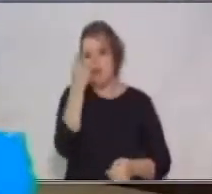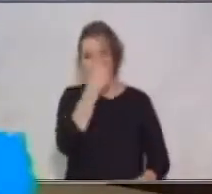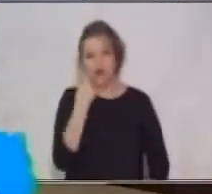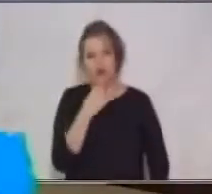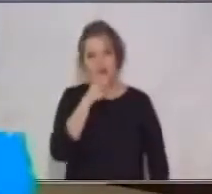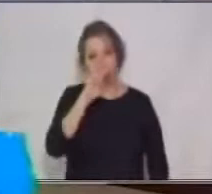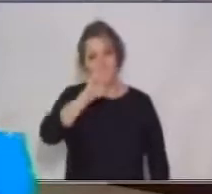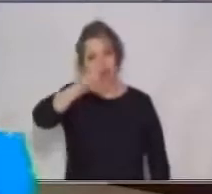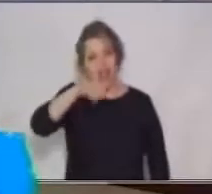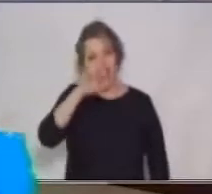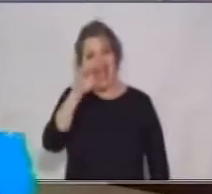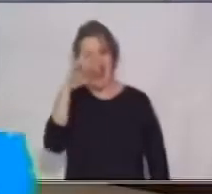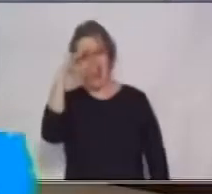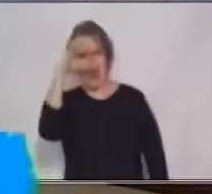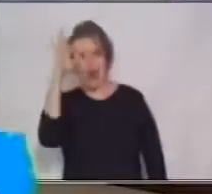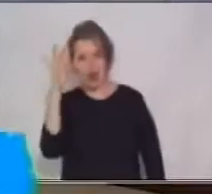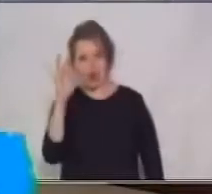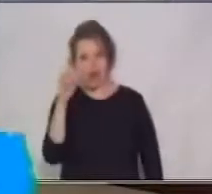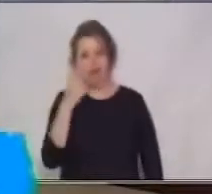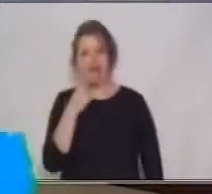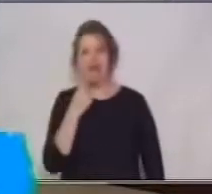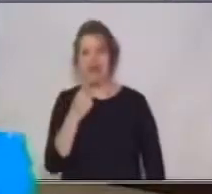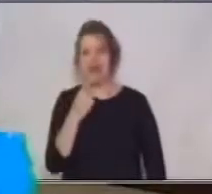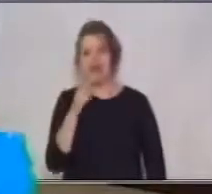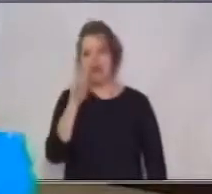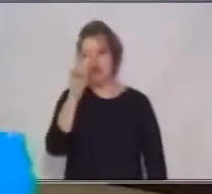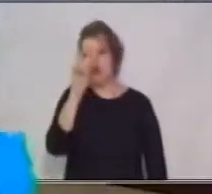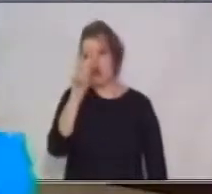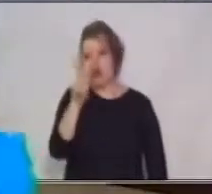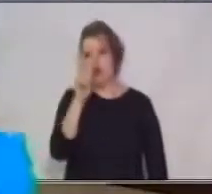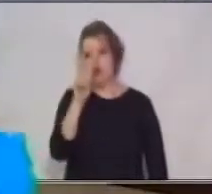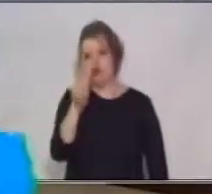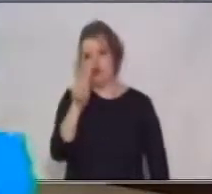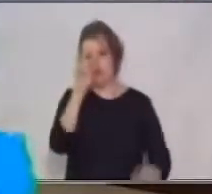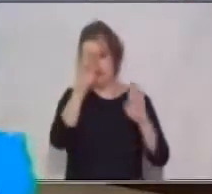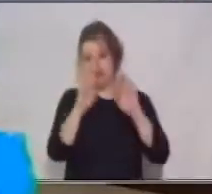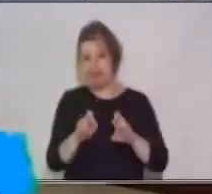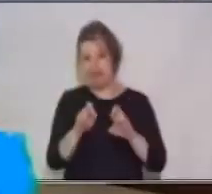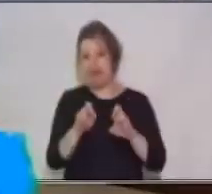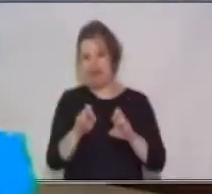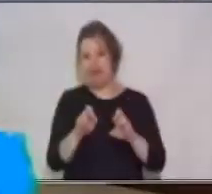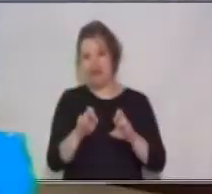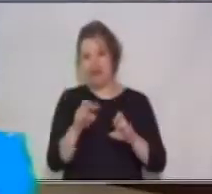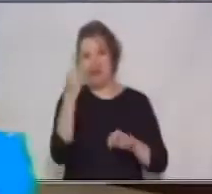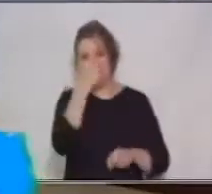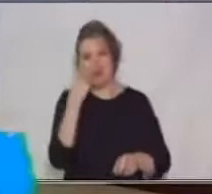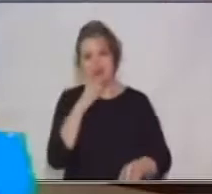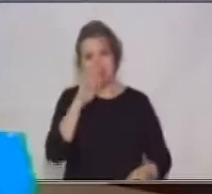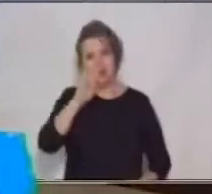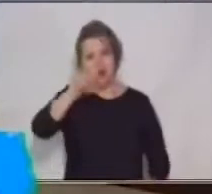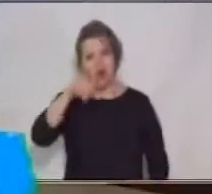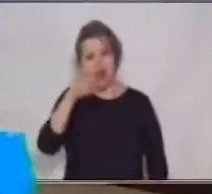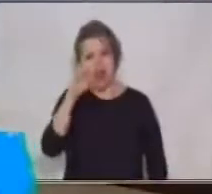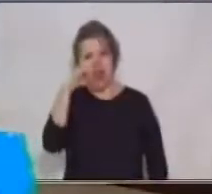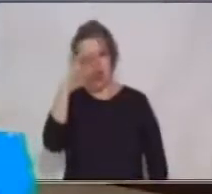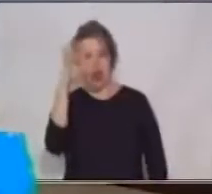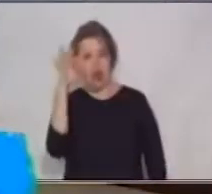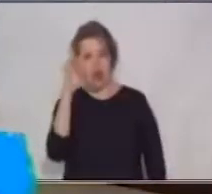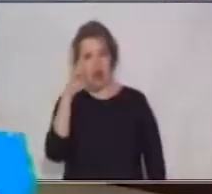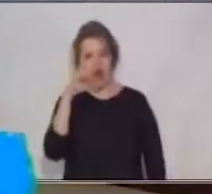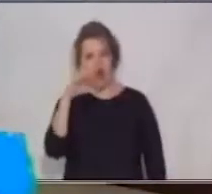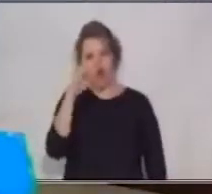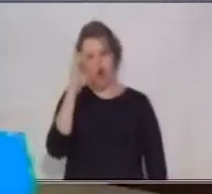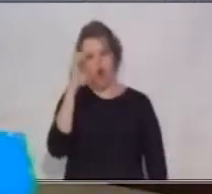sabemos que nos están hablando de dos, por eso se le llama un sujeto compuesto. Ahora bien, con los perfectivos